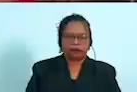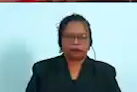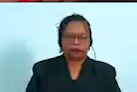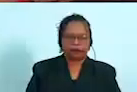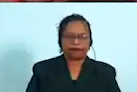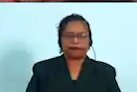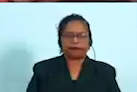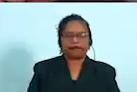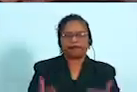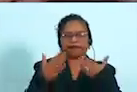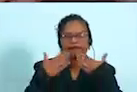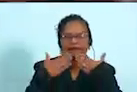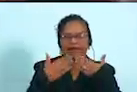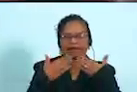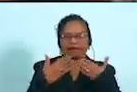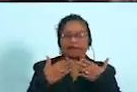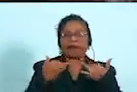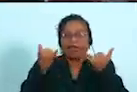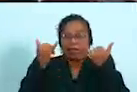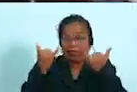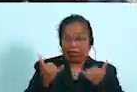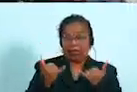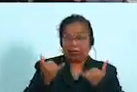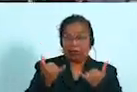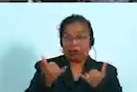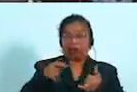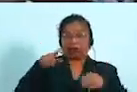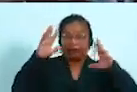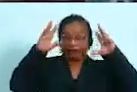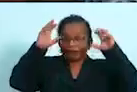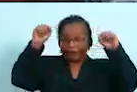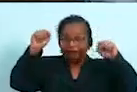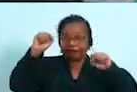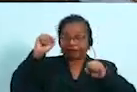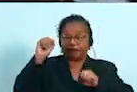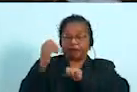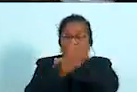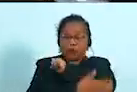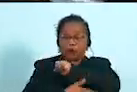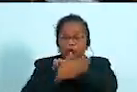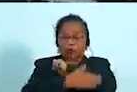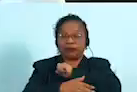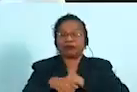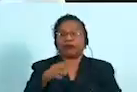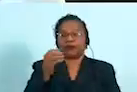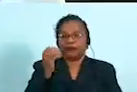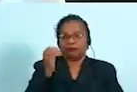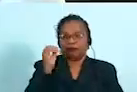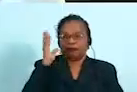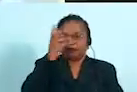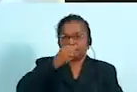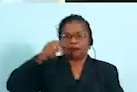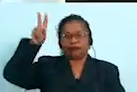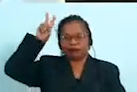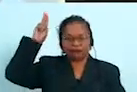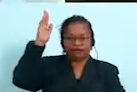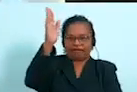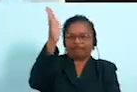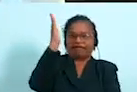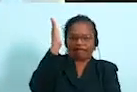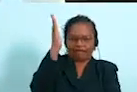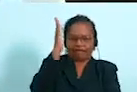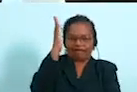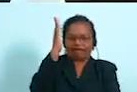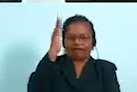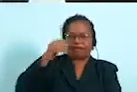Thank you very much, President of the National Congress of the Dominican Republic. Al